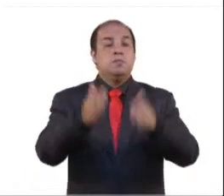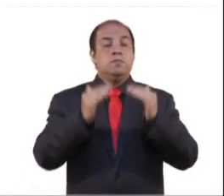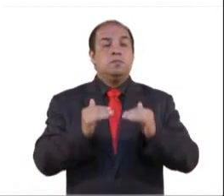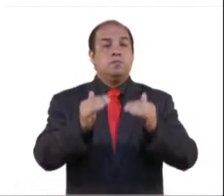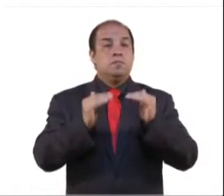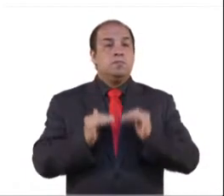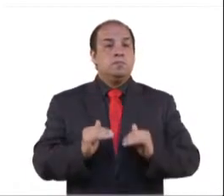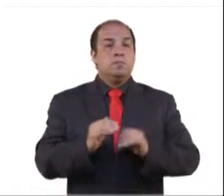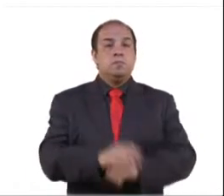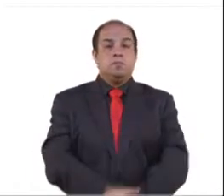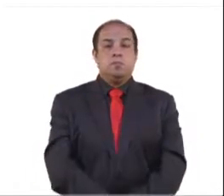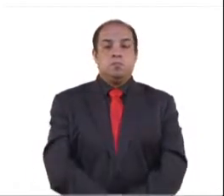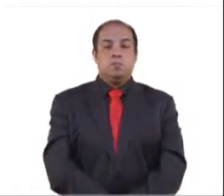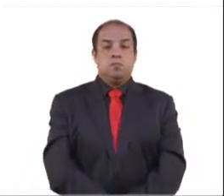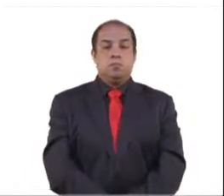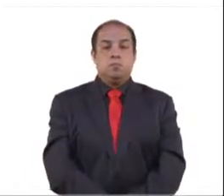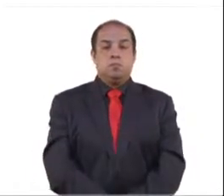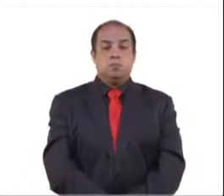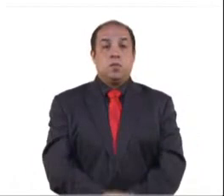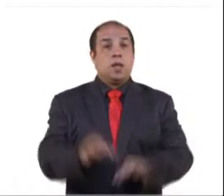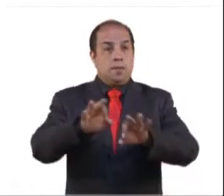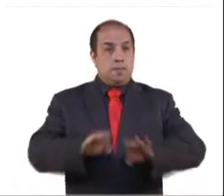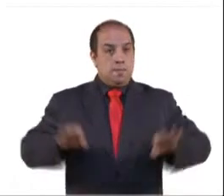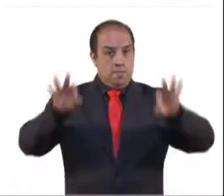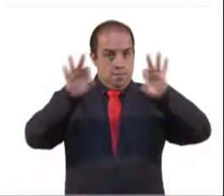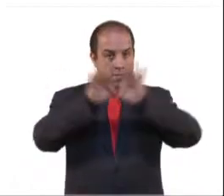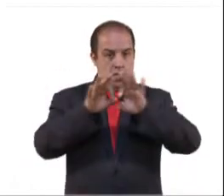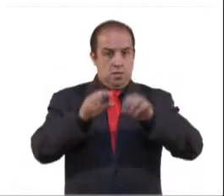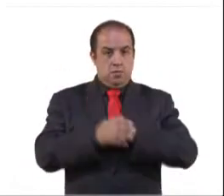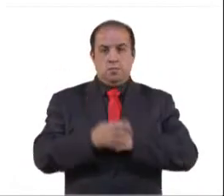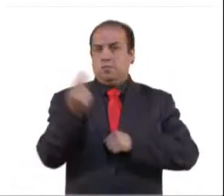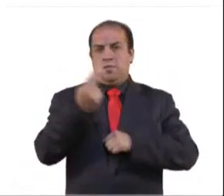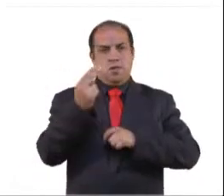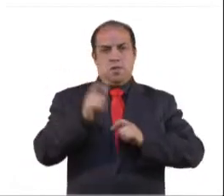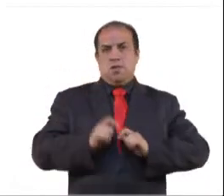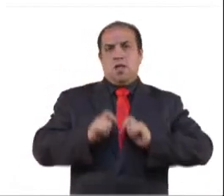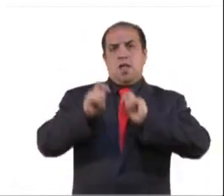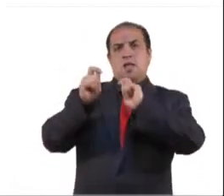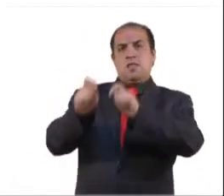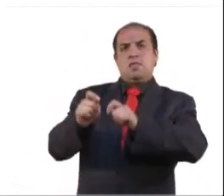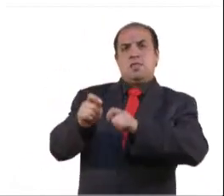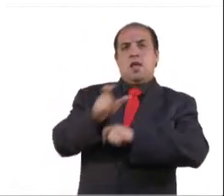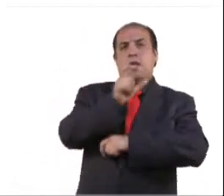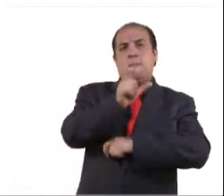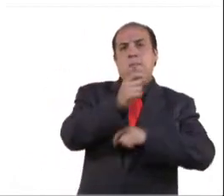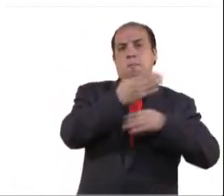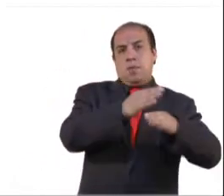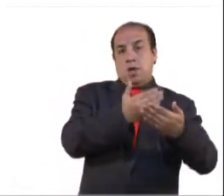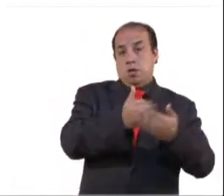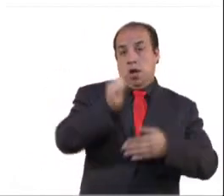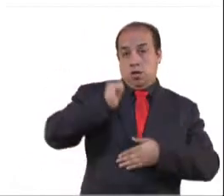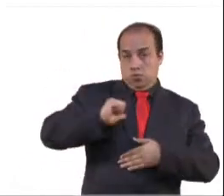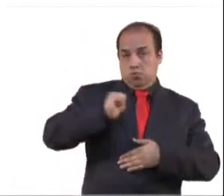Adelante. Igual, y aquí muy importante que no hay que entregar la tarjeta anterior, tenemos